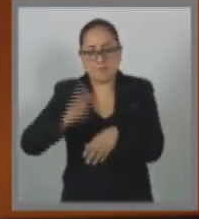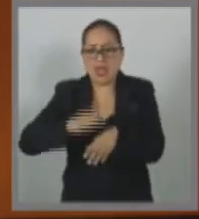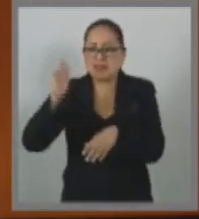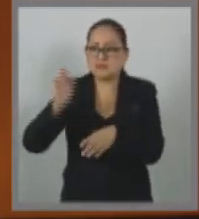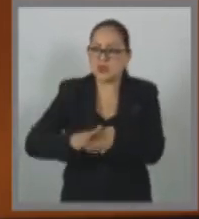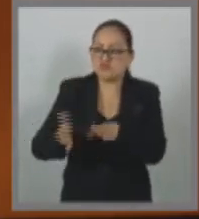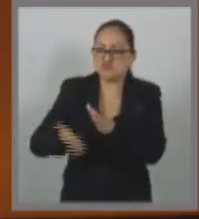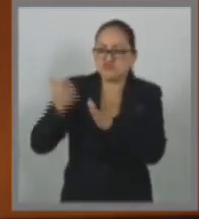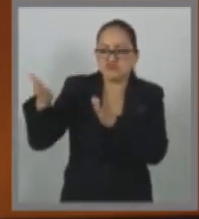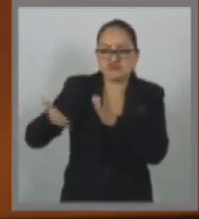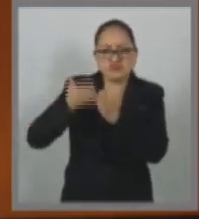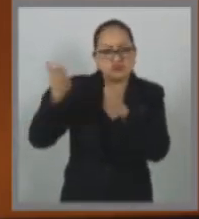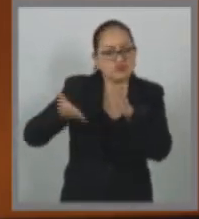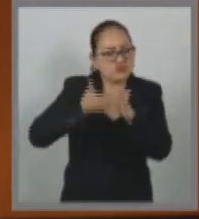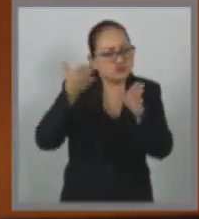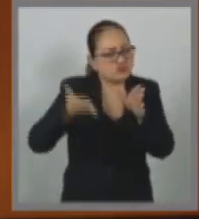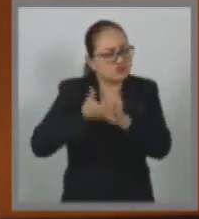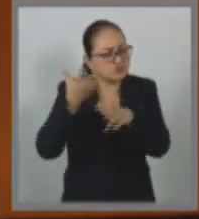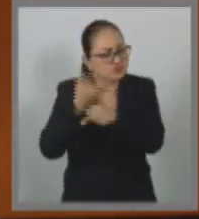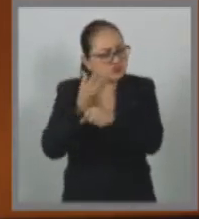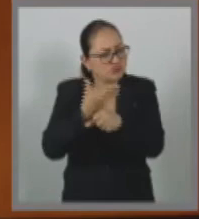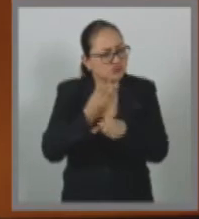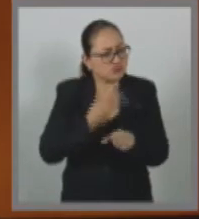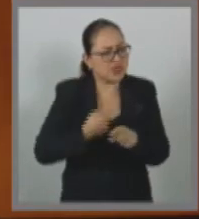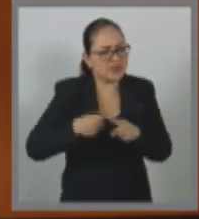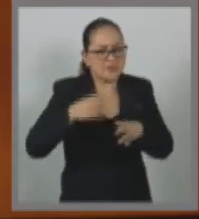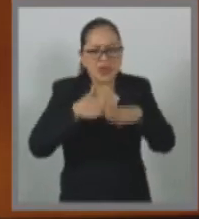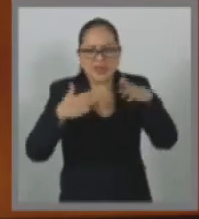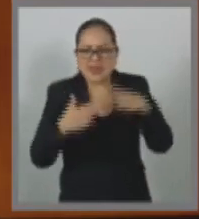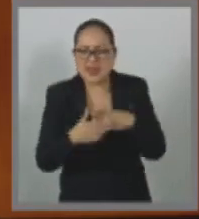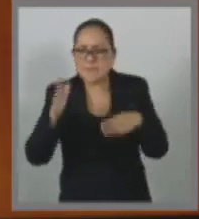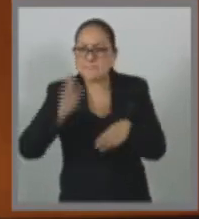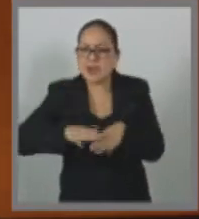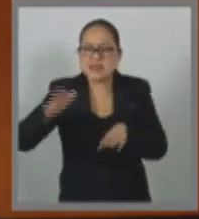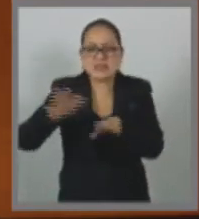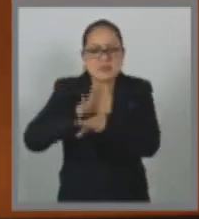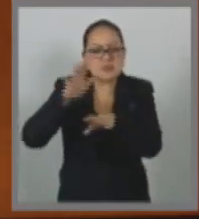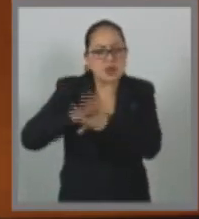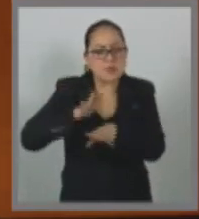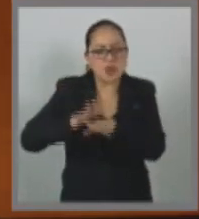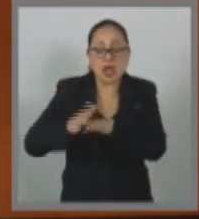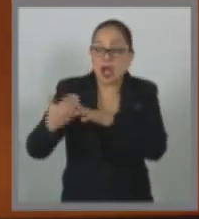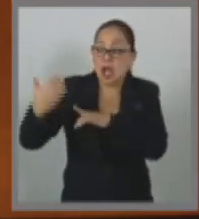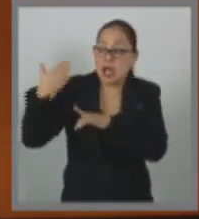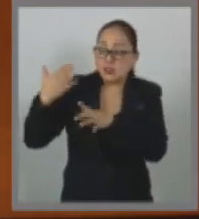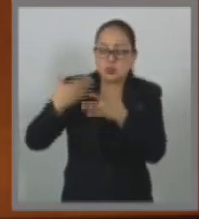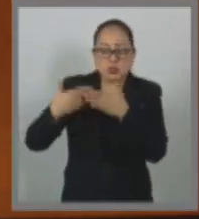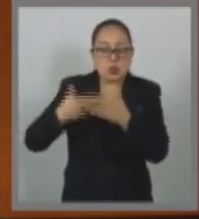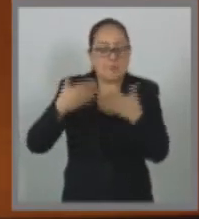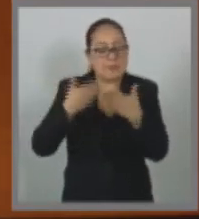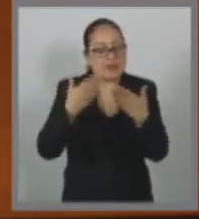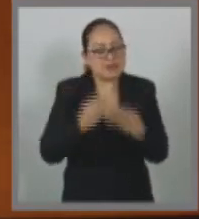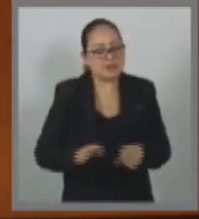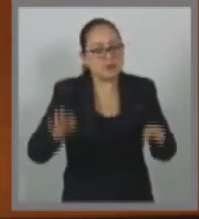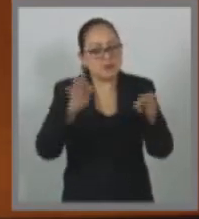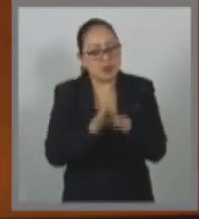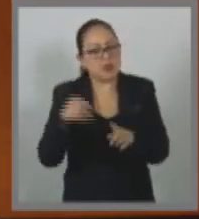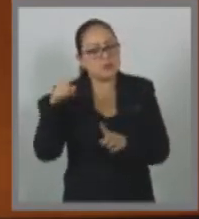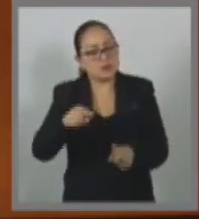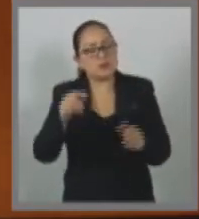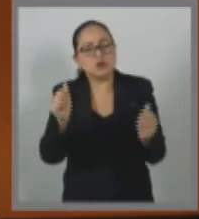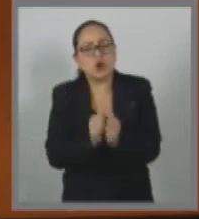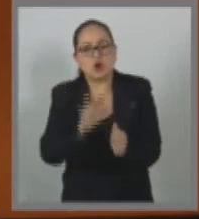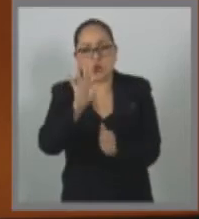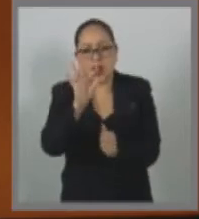infraestructura y renovación de equipamiento más ambicioso de las últimas décadas integrado por la construcción de